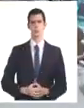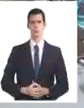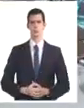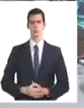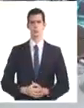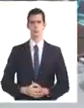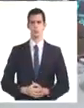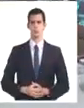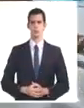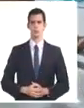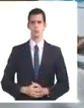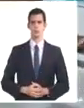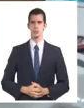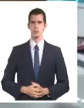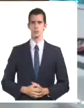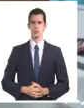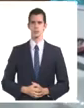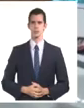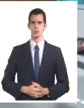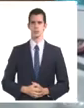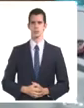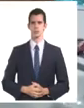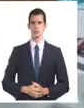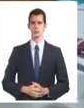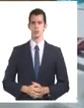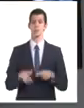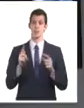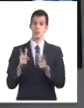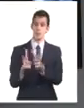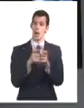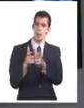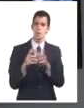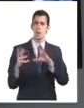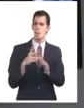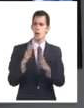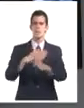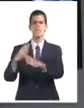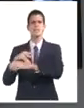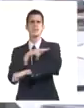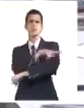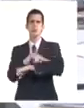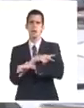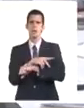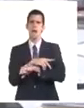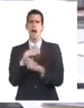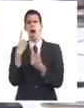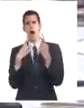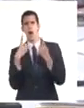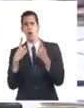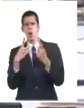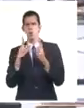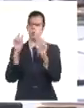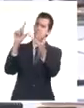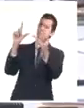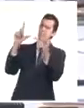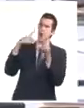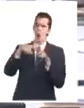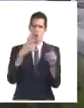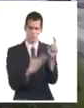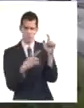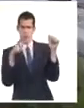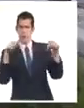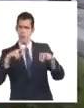del Foro de Sao Paulo sesiona de manera mixta, virtual y presencial. Es el primero que se realiza luego del